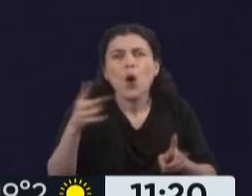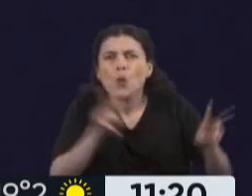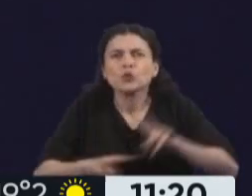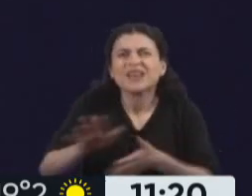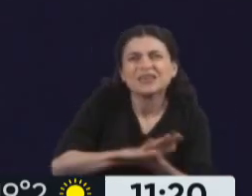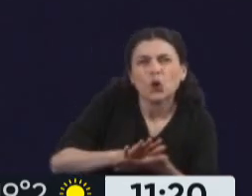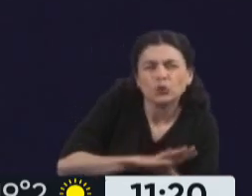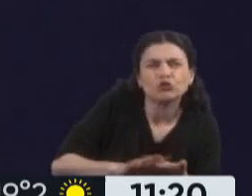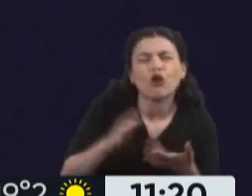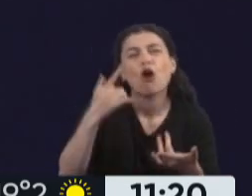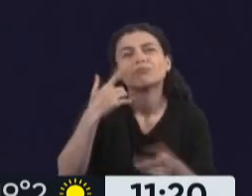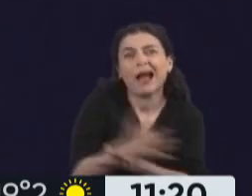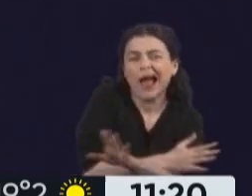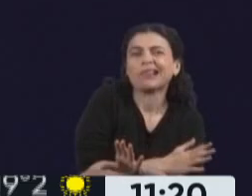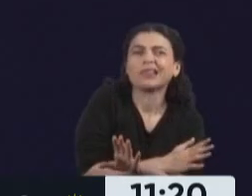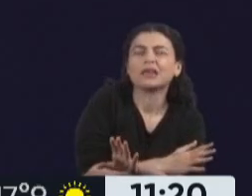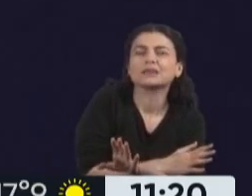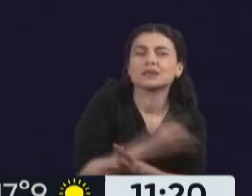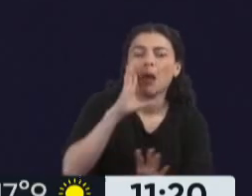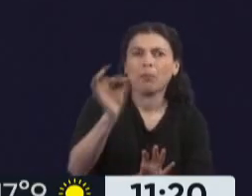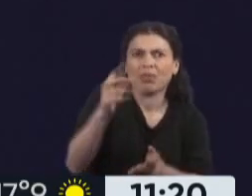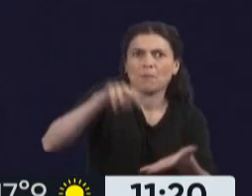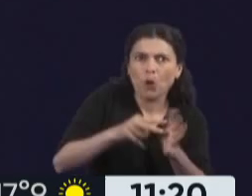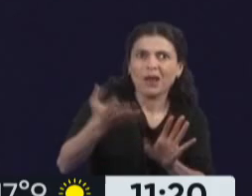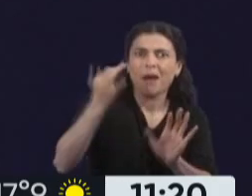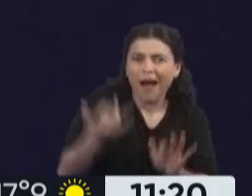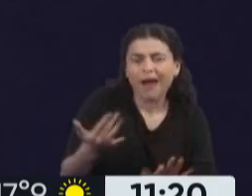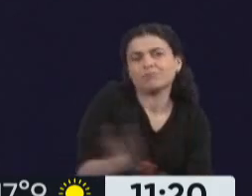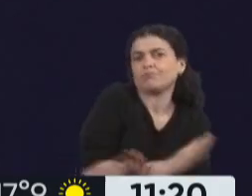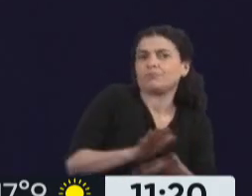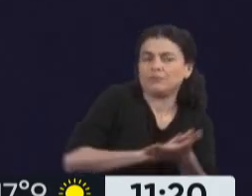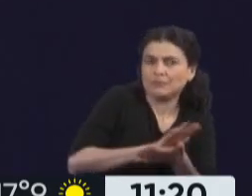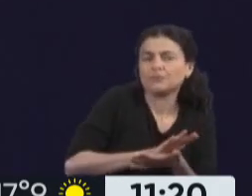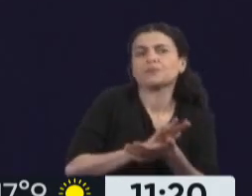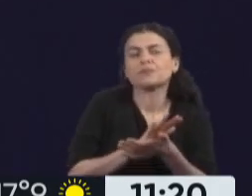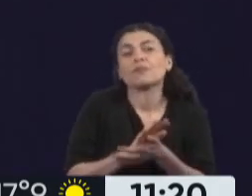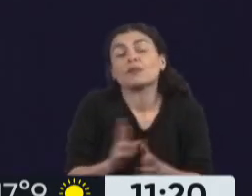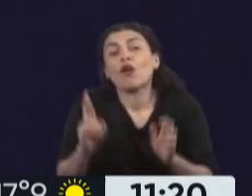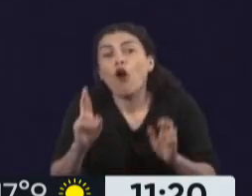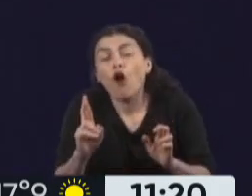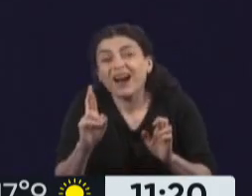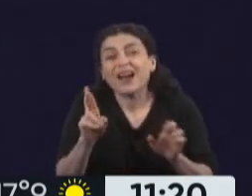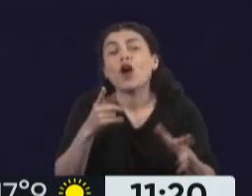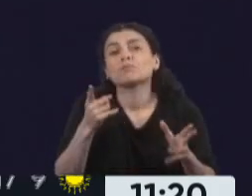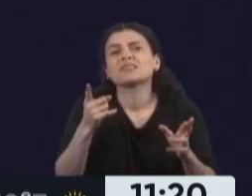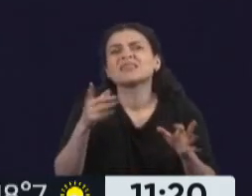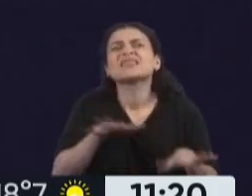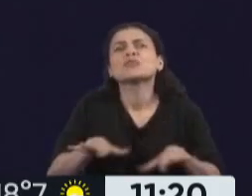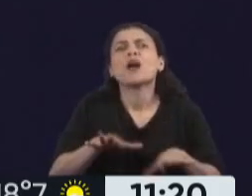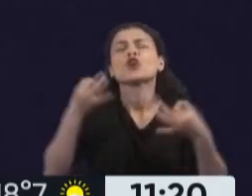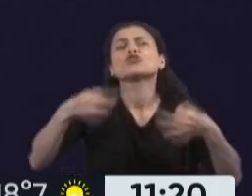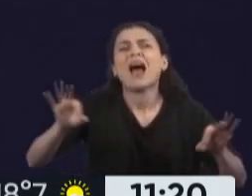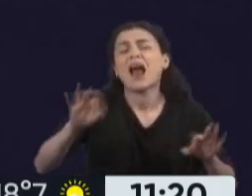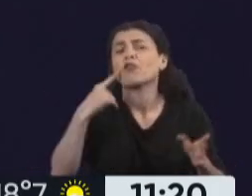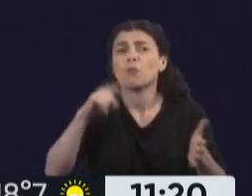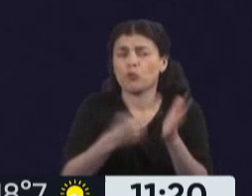de botella o lo que usted me indica como cuello de botella o como problemas con la energía ocurran lo menos posible dentro de un sistema energético que